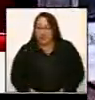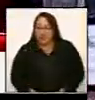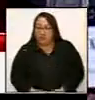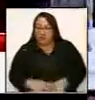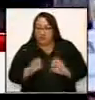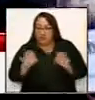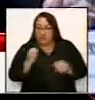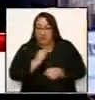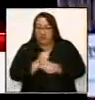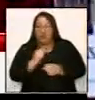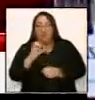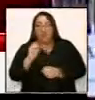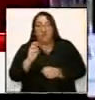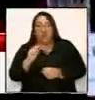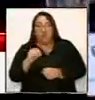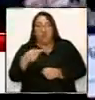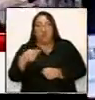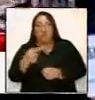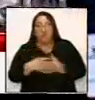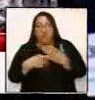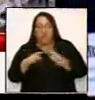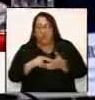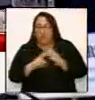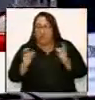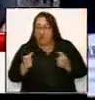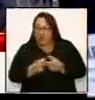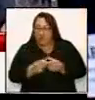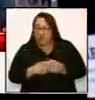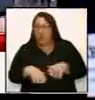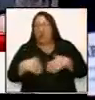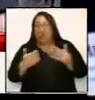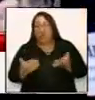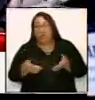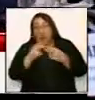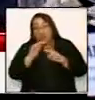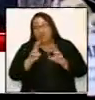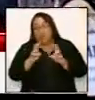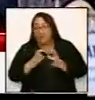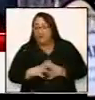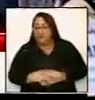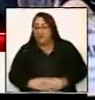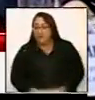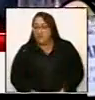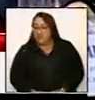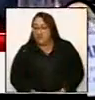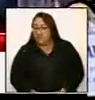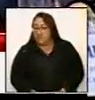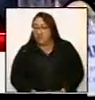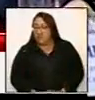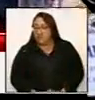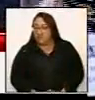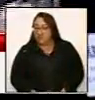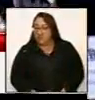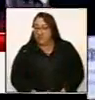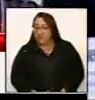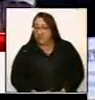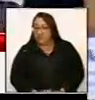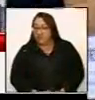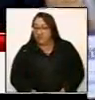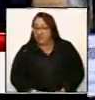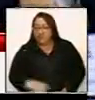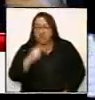Transparencia y financiamiento de ONGs. Quizás esta comisión podría ver también el tema, ¿no? Que es importante. Gracias,